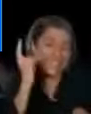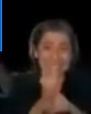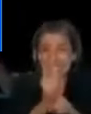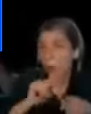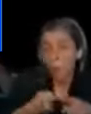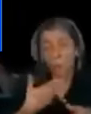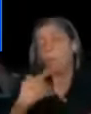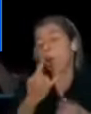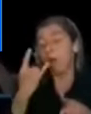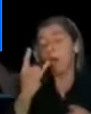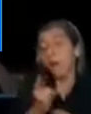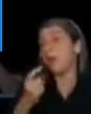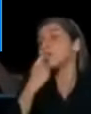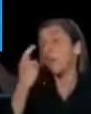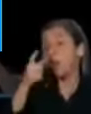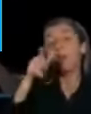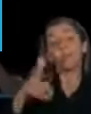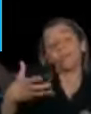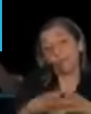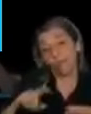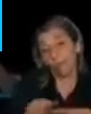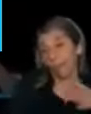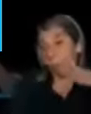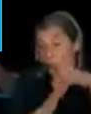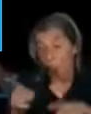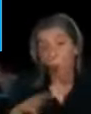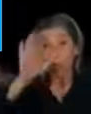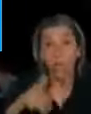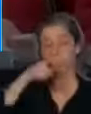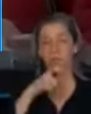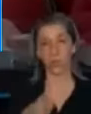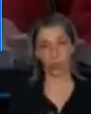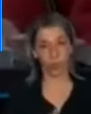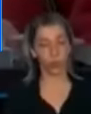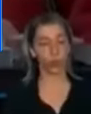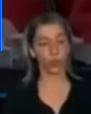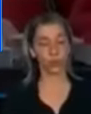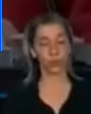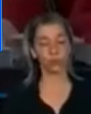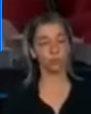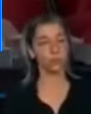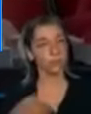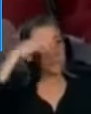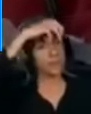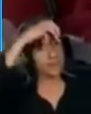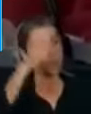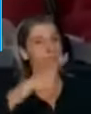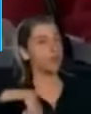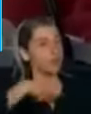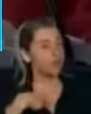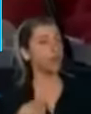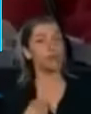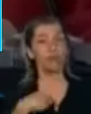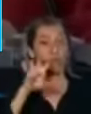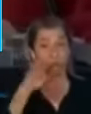agarrar y hablar de la posibilidad de defender los derechos de los trabajadores a ultranza le agarre y le sirva para poder recuperar algo de aquel frente de izquierda